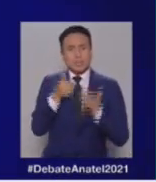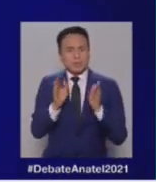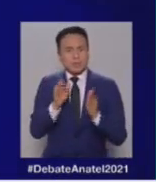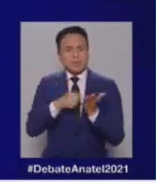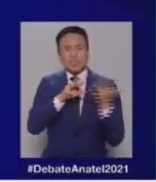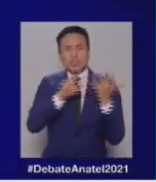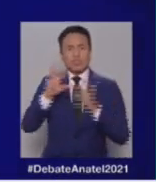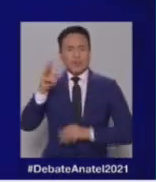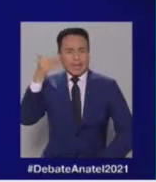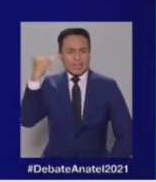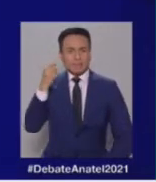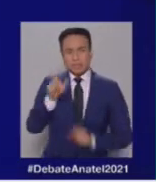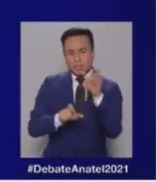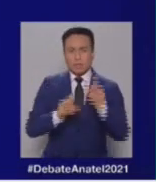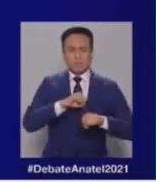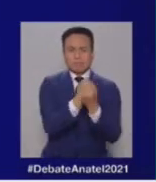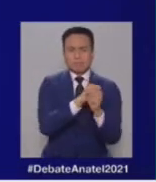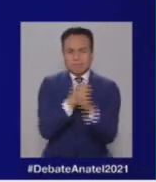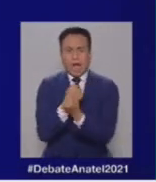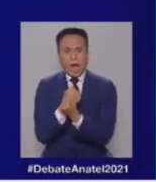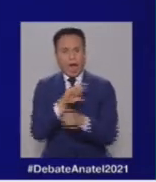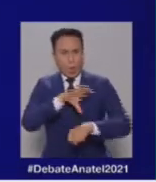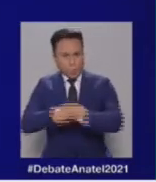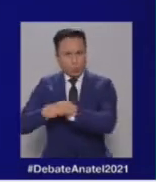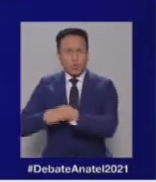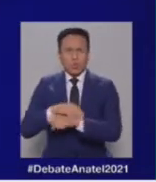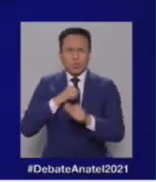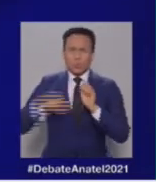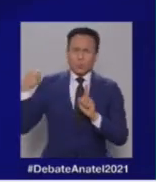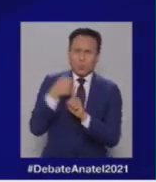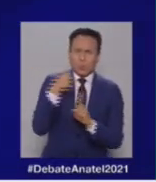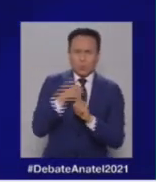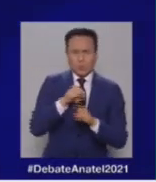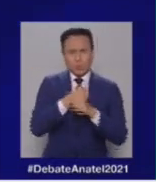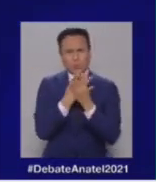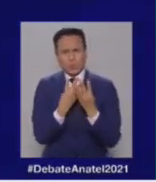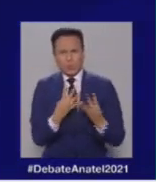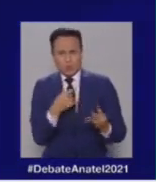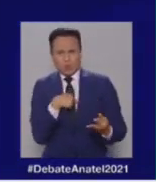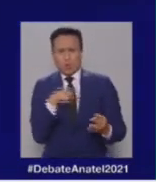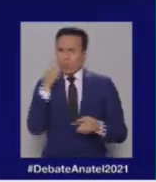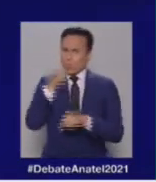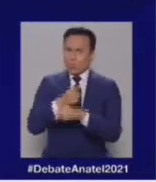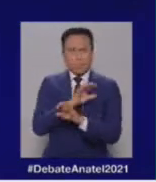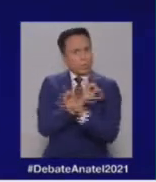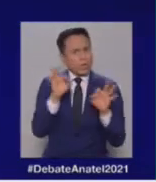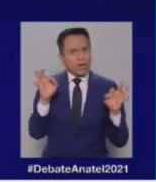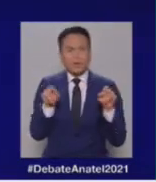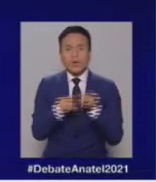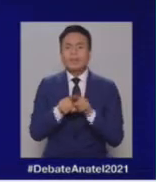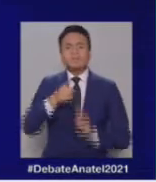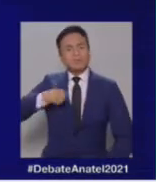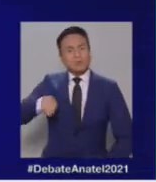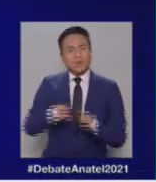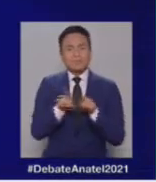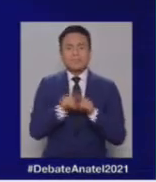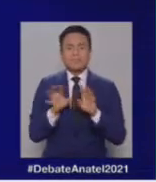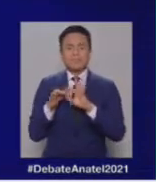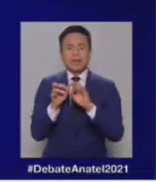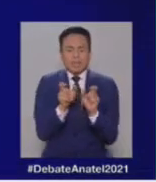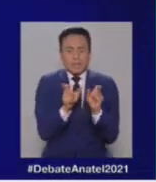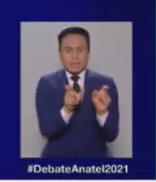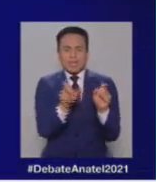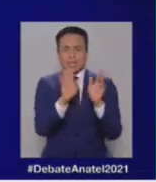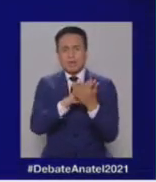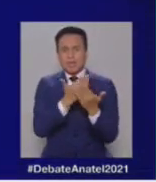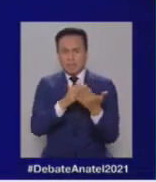y las elecciones en Nicaragua, Kast se defendió asegurando que hubo una interpretación errónea o malintencionada. La pregunta estuvo bien planteada,